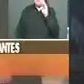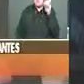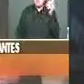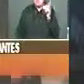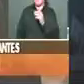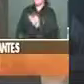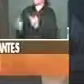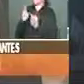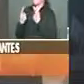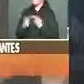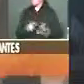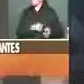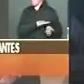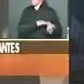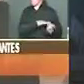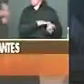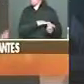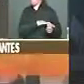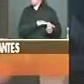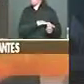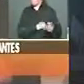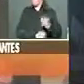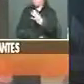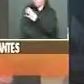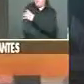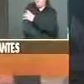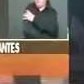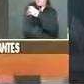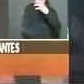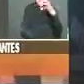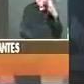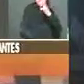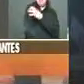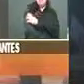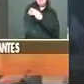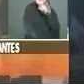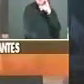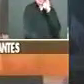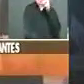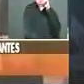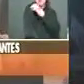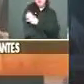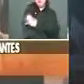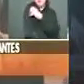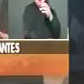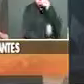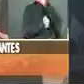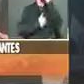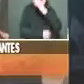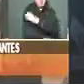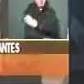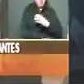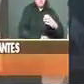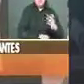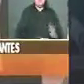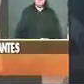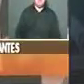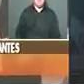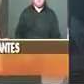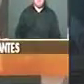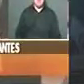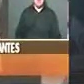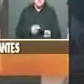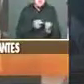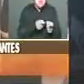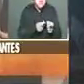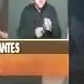delinquiendo. Se cruzan los brazaletes precisamente con la guerrilla terrorista del ELN. Operan como una coordinadora guerrillera en otro momento. Se